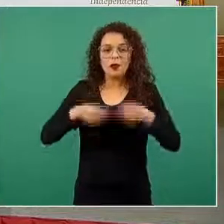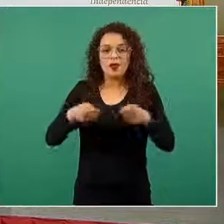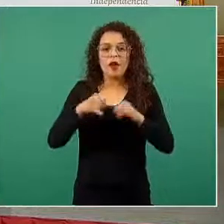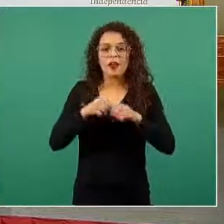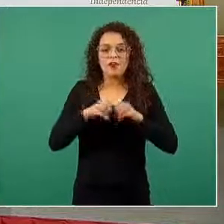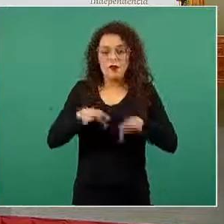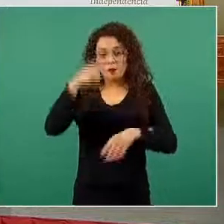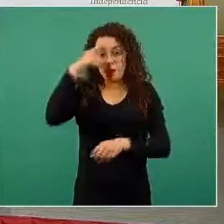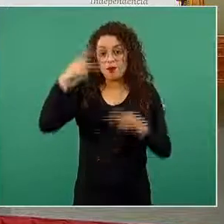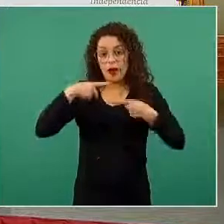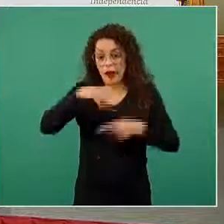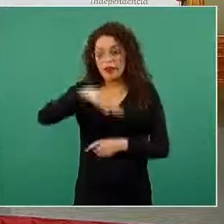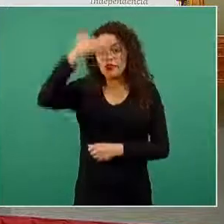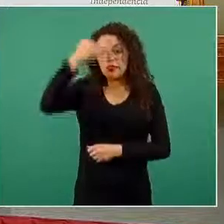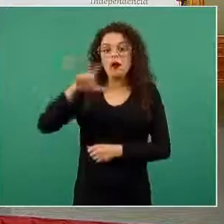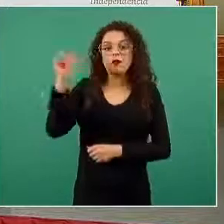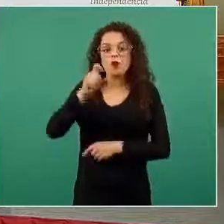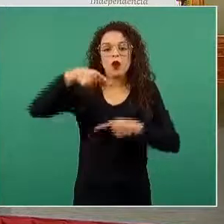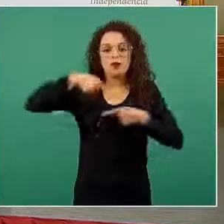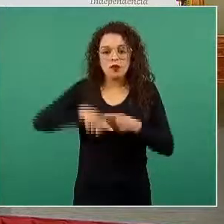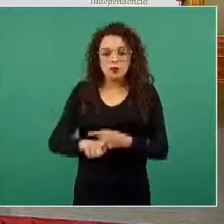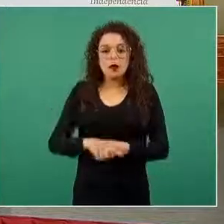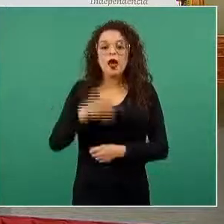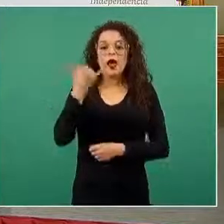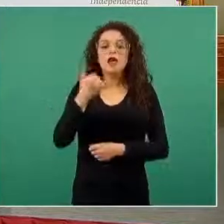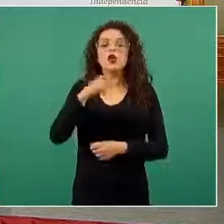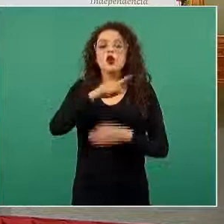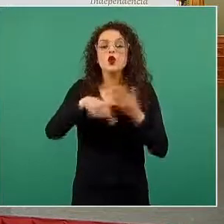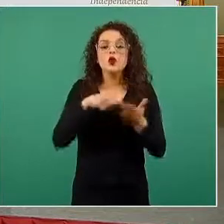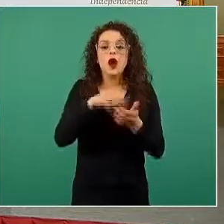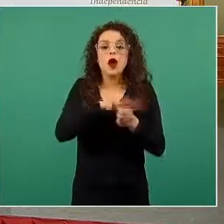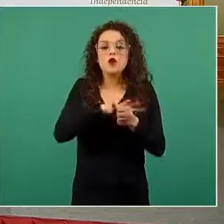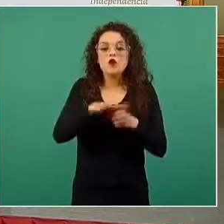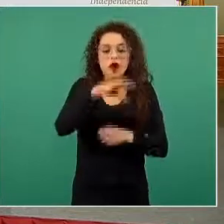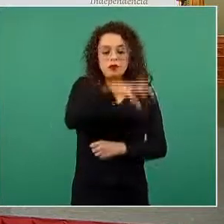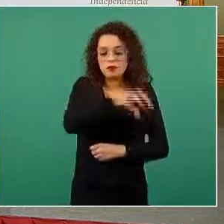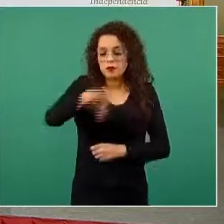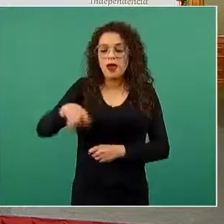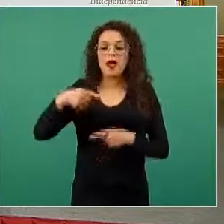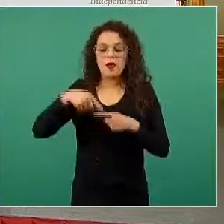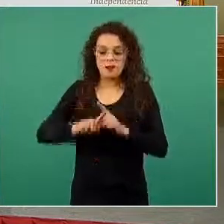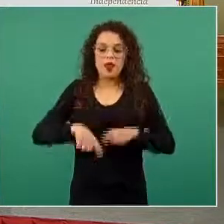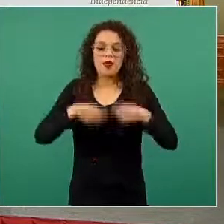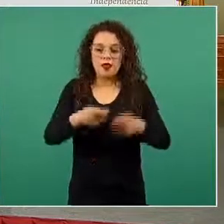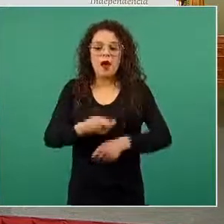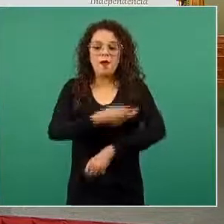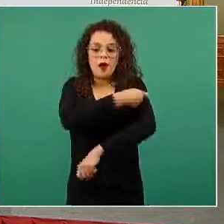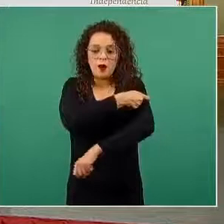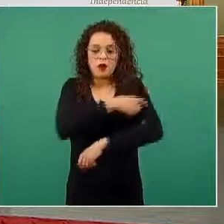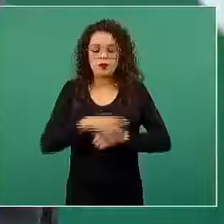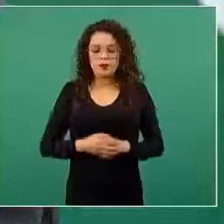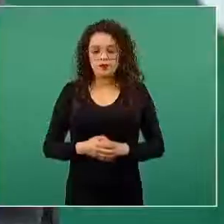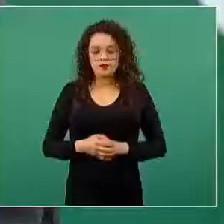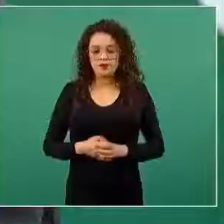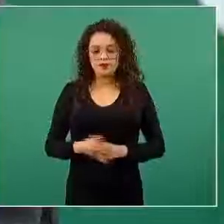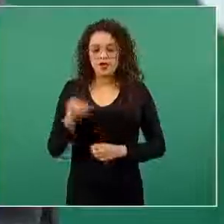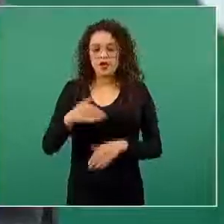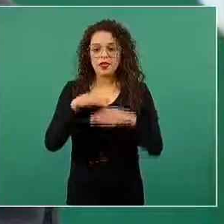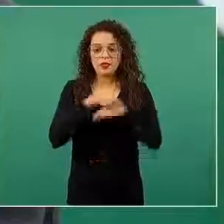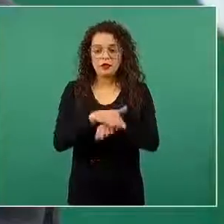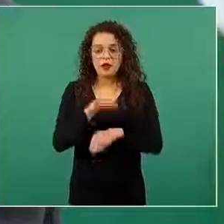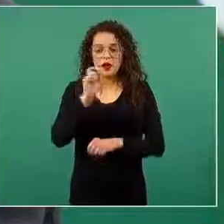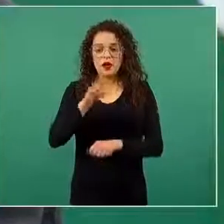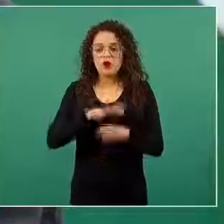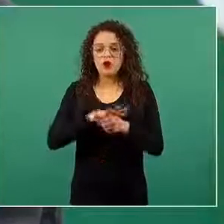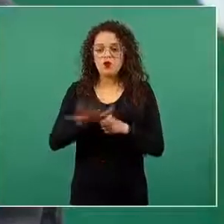para que sepa la gente cuándo nos vamos, las localidades que vamos a empezar a vacunar. Y en relación a cuál ha sido